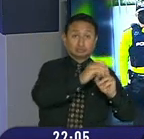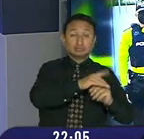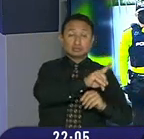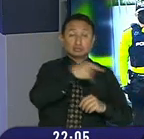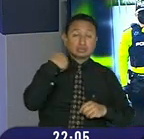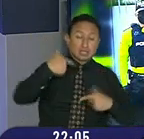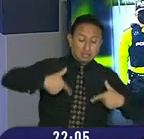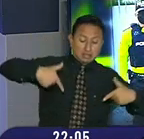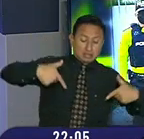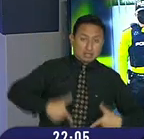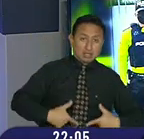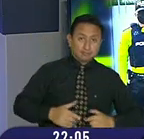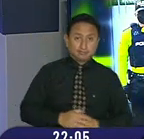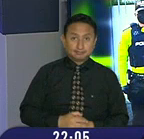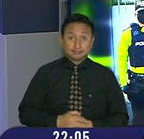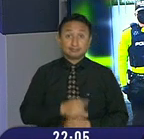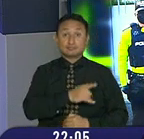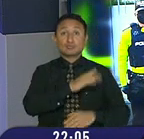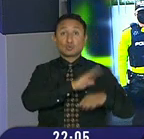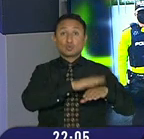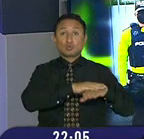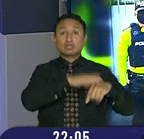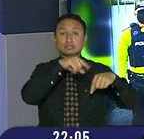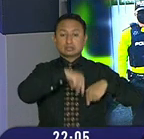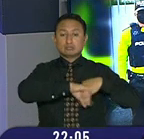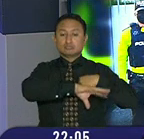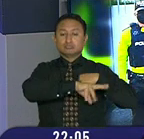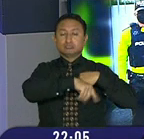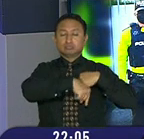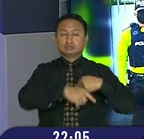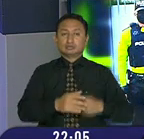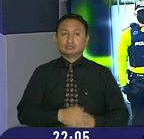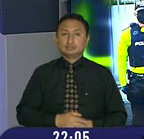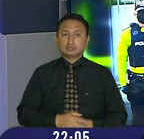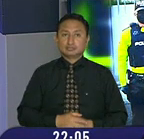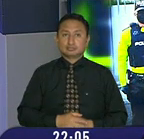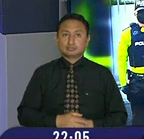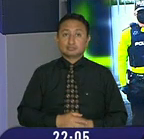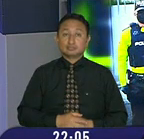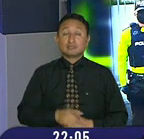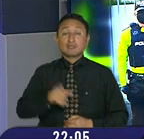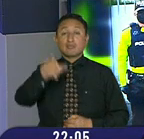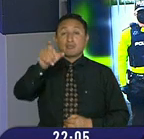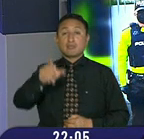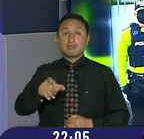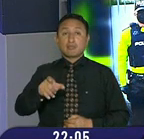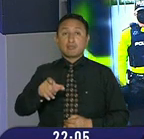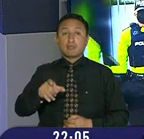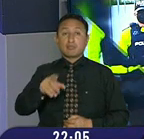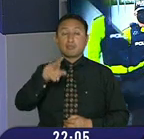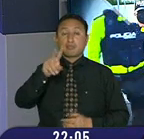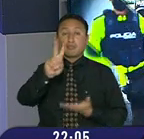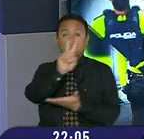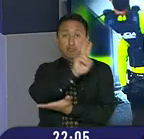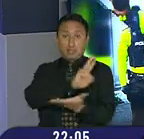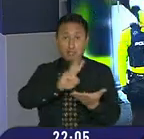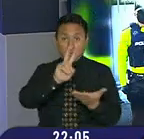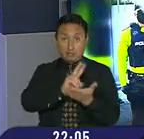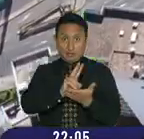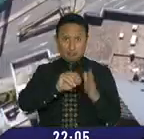armas de fuego. Serían los responsables de un robo bajo la modalidad de sacapintas en el sector de la Villa Flora.